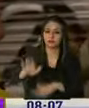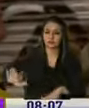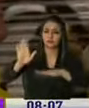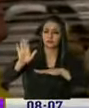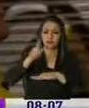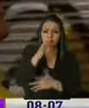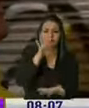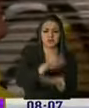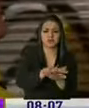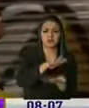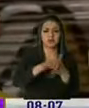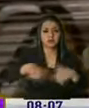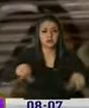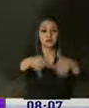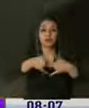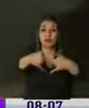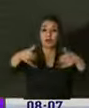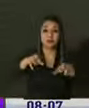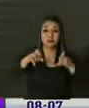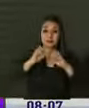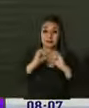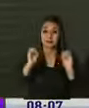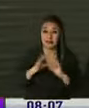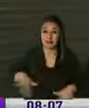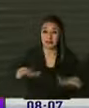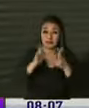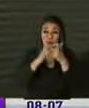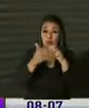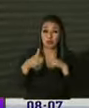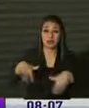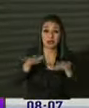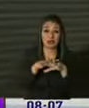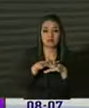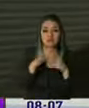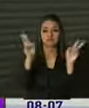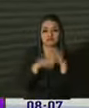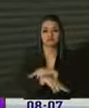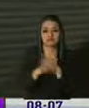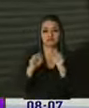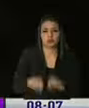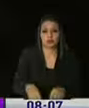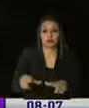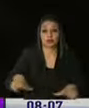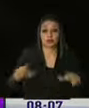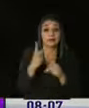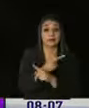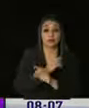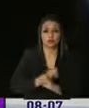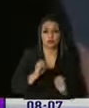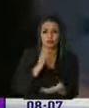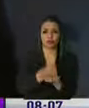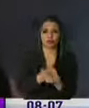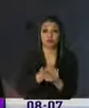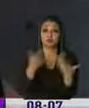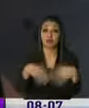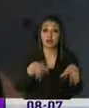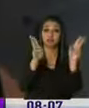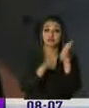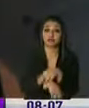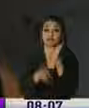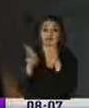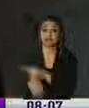evitar que estos locales que no tienen los permisos correspondientes estén afectando la tranquilidad y la seguridad de nuestra gente. Varios locales fueron clausurados,